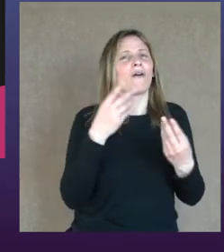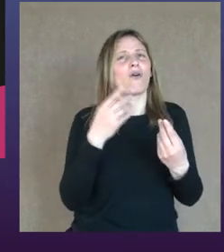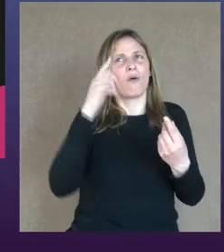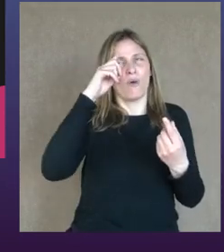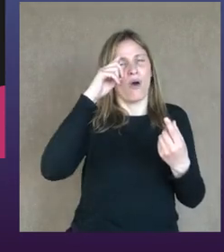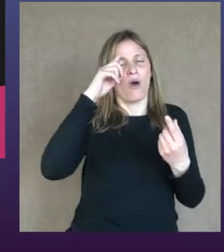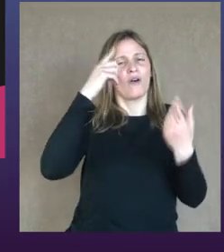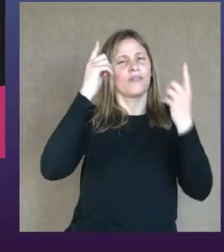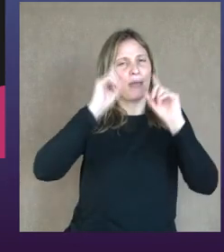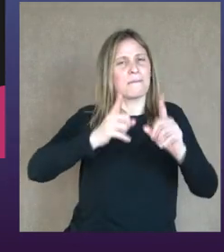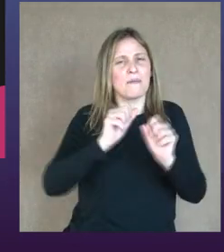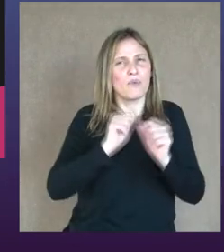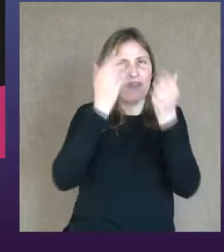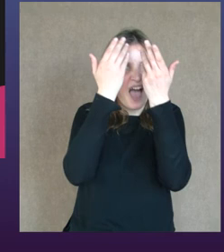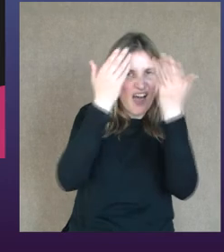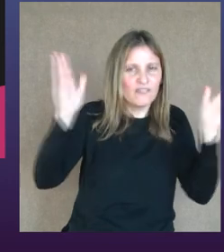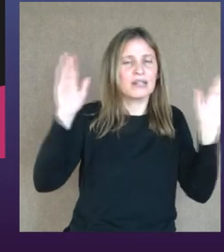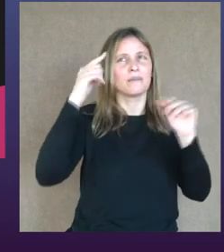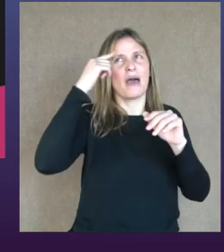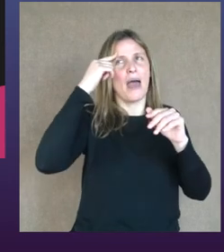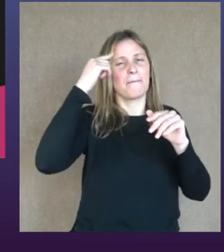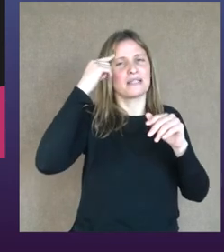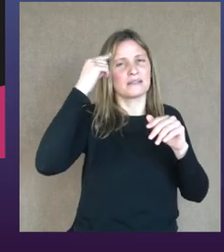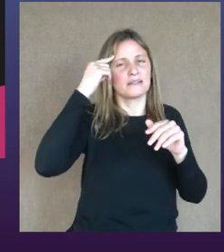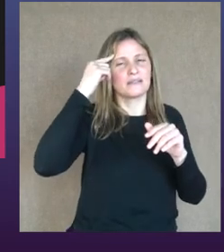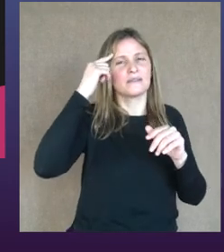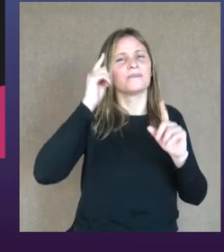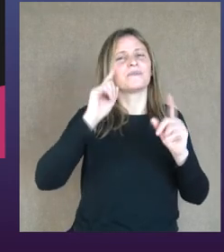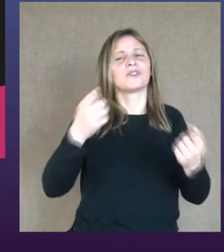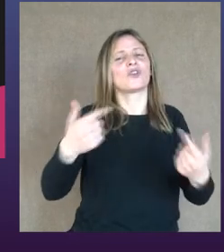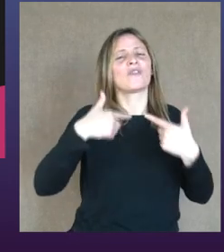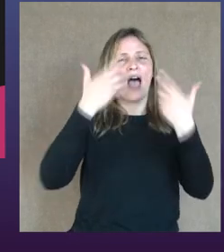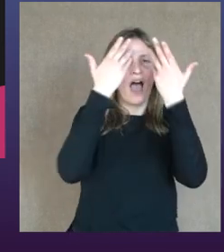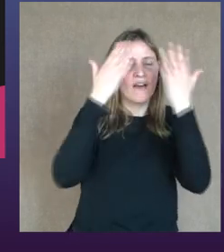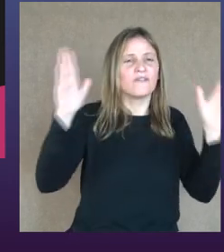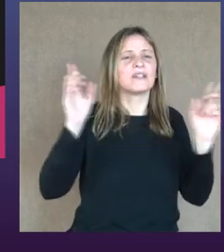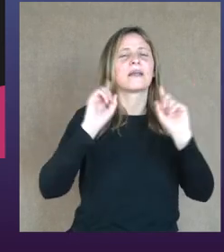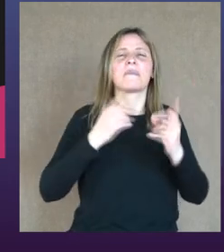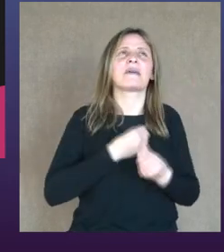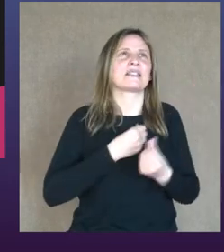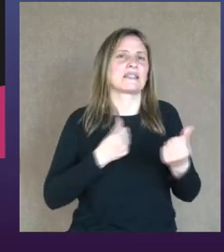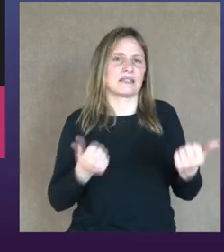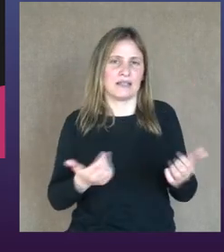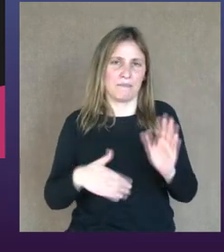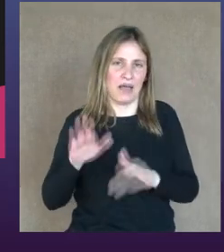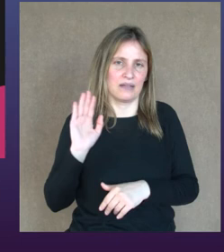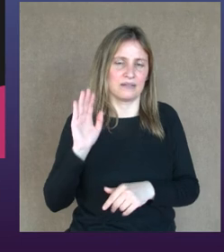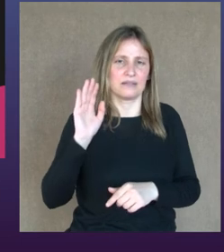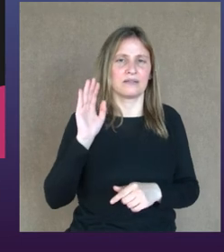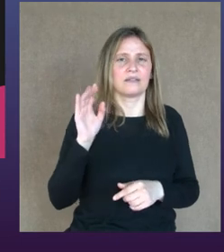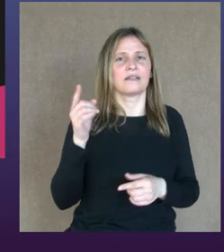cerebro también pueda abrirse para pensar. Y nos hace abrirnos para la sensibilidad.